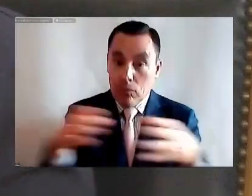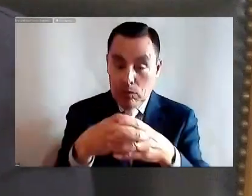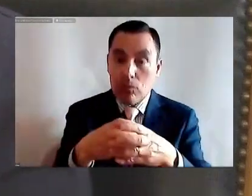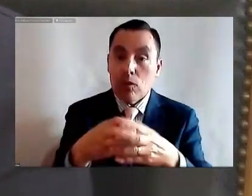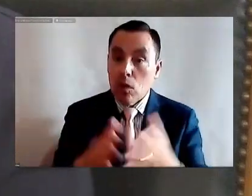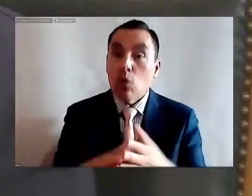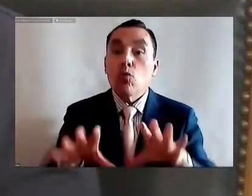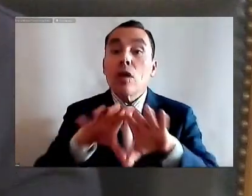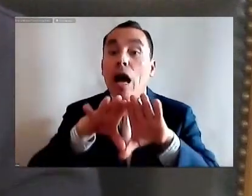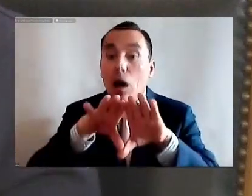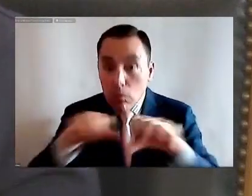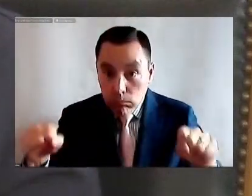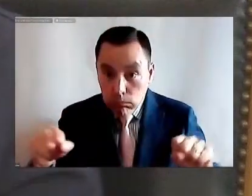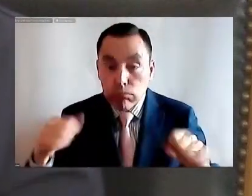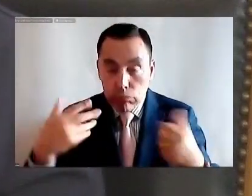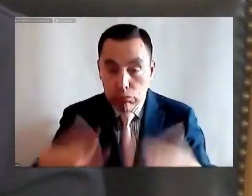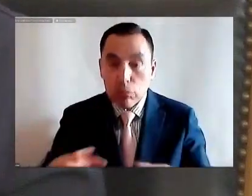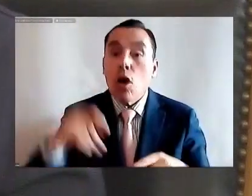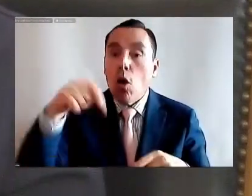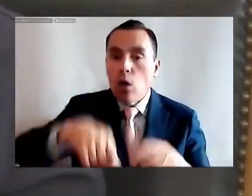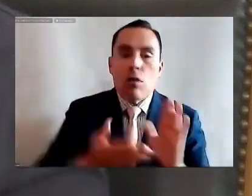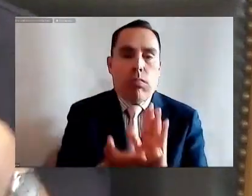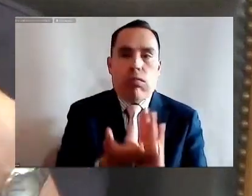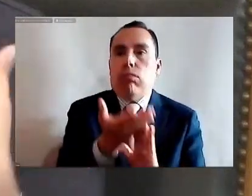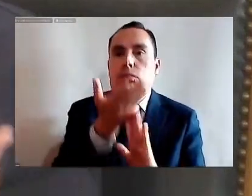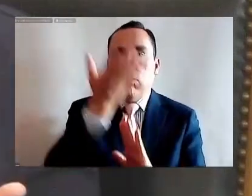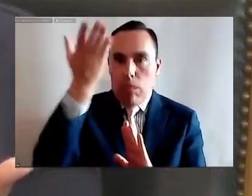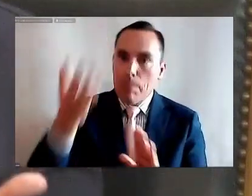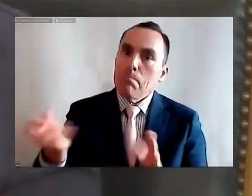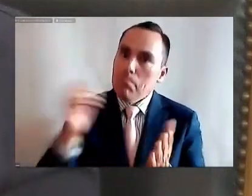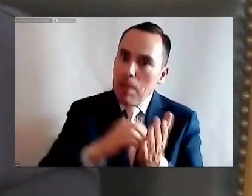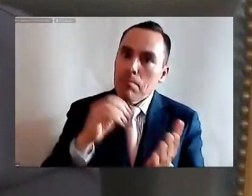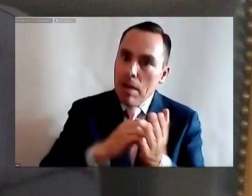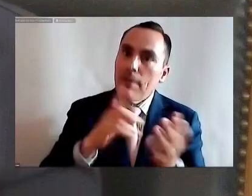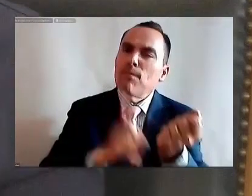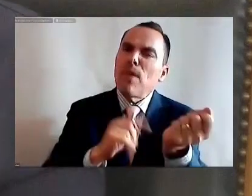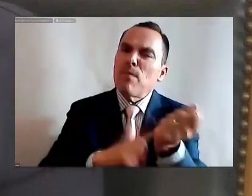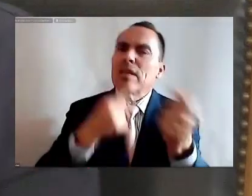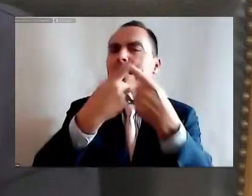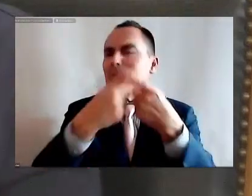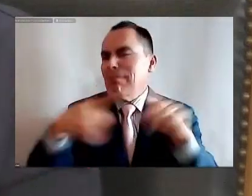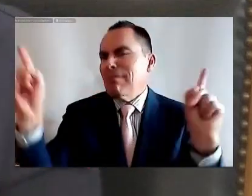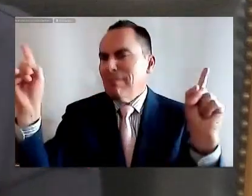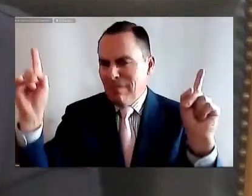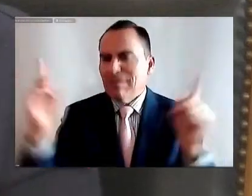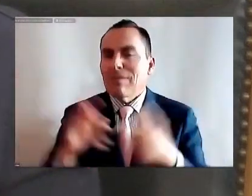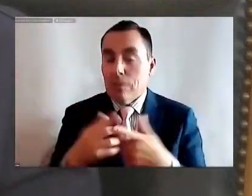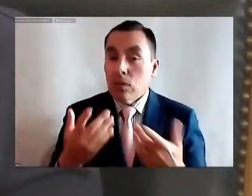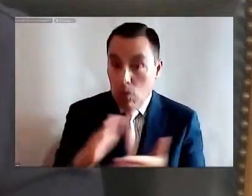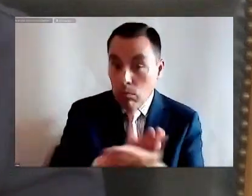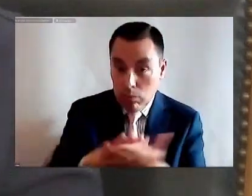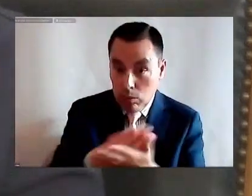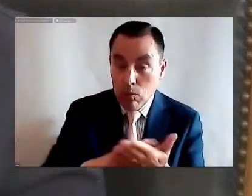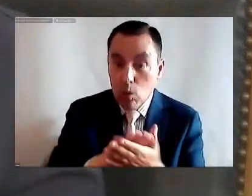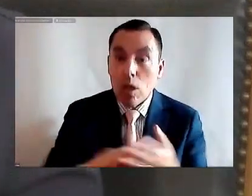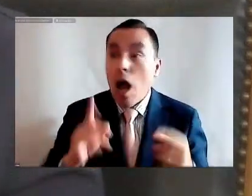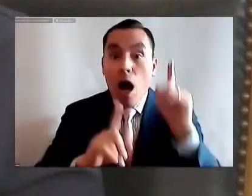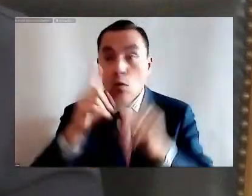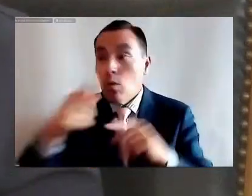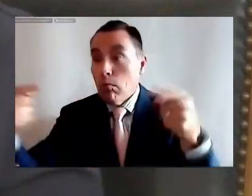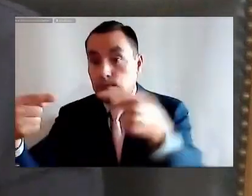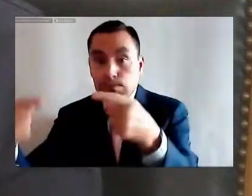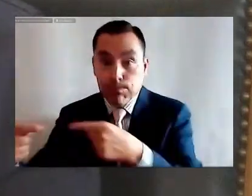en nuestro país y ciertamente produce numerosos conflictos, particularmente ante una ruptura de